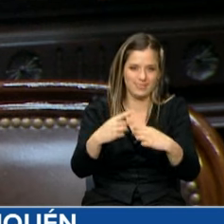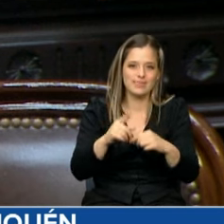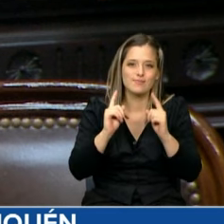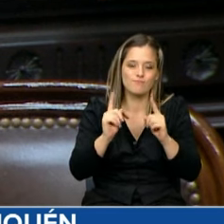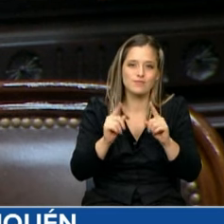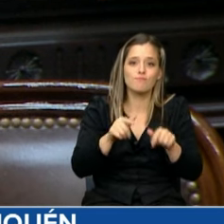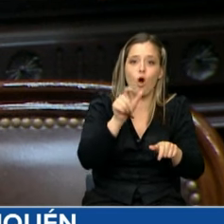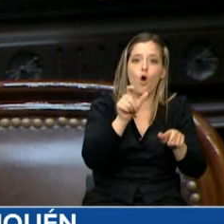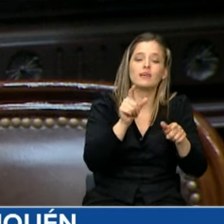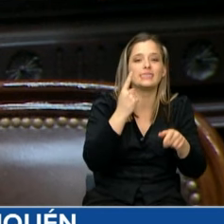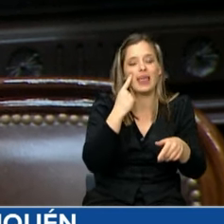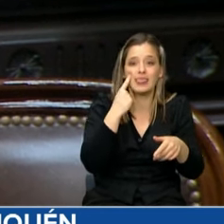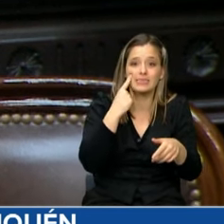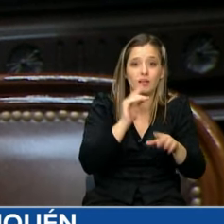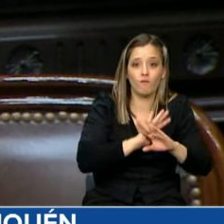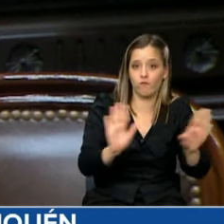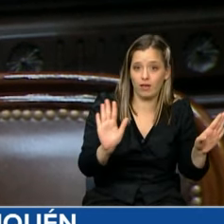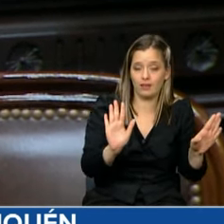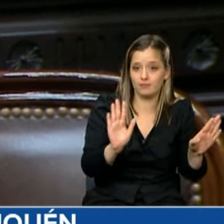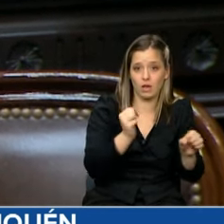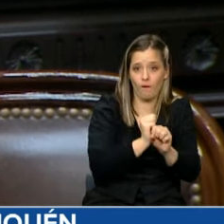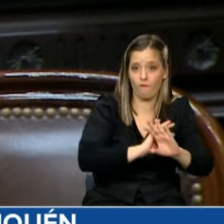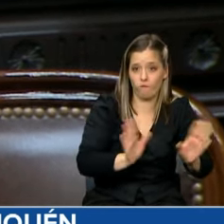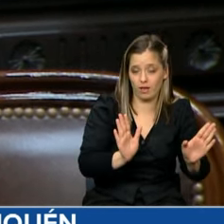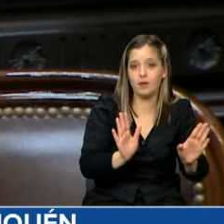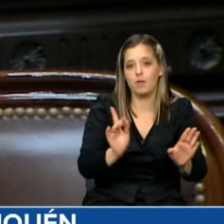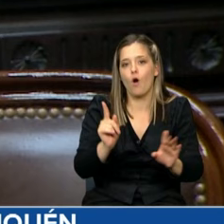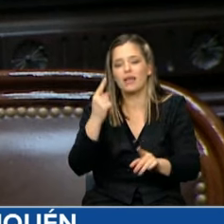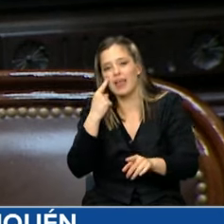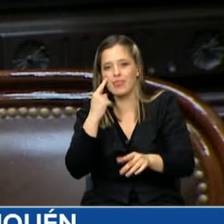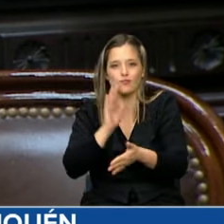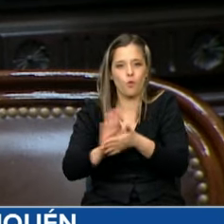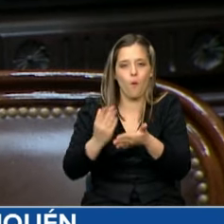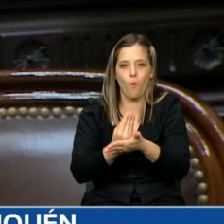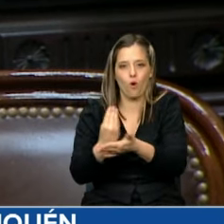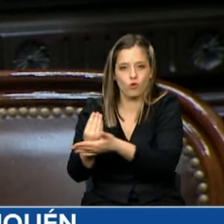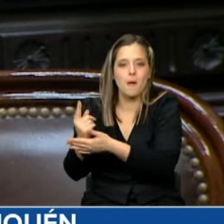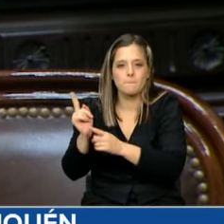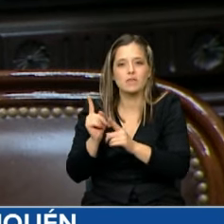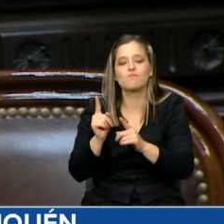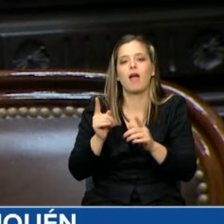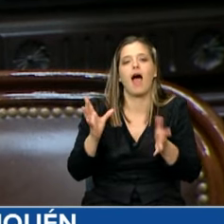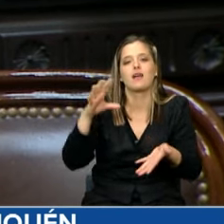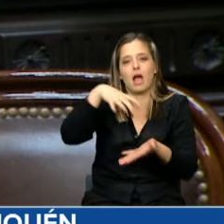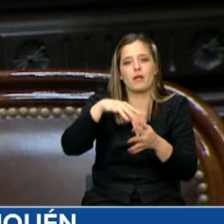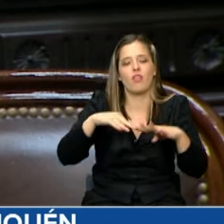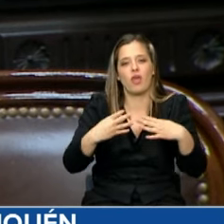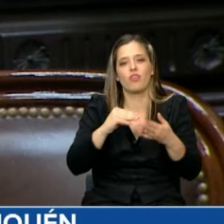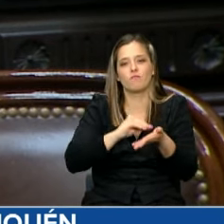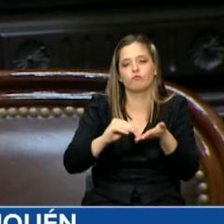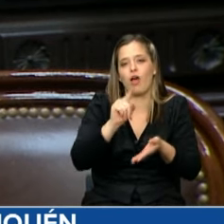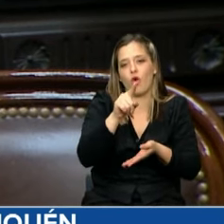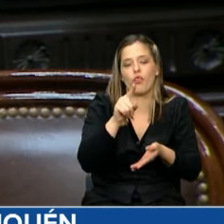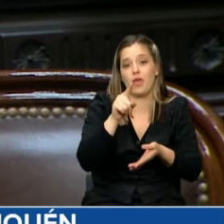salientes los intendentes entrantes la cámara de diputados de la provincia del neuquén hoy se expidió también el